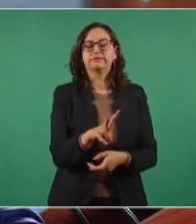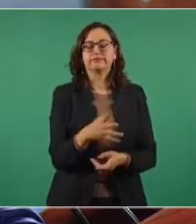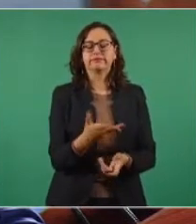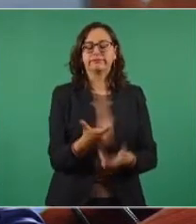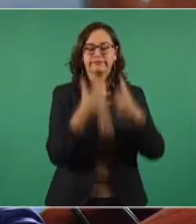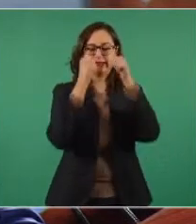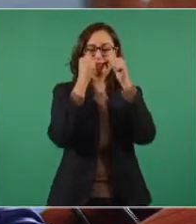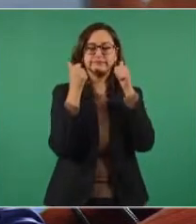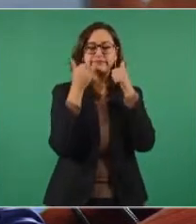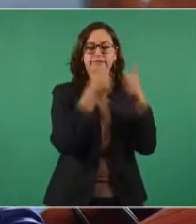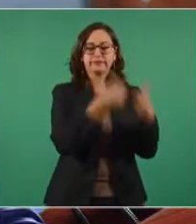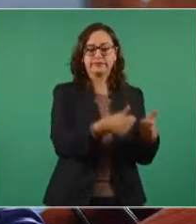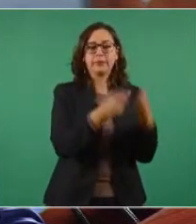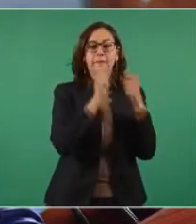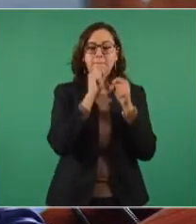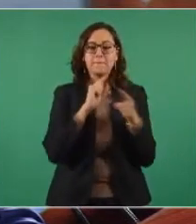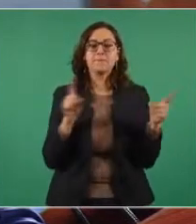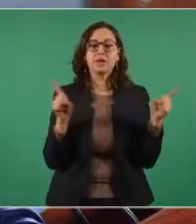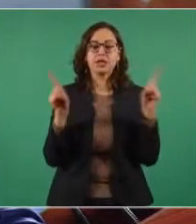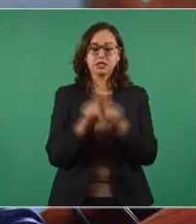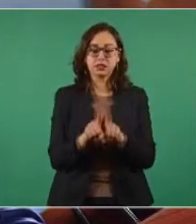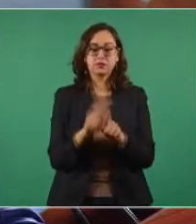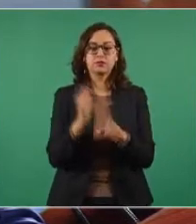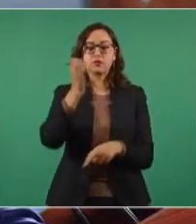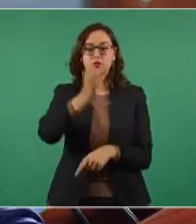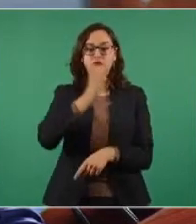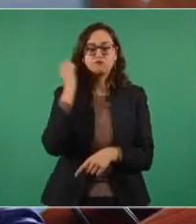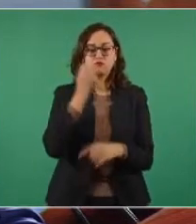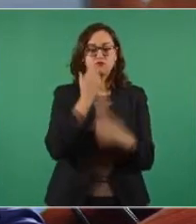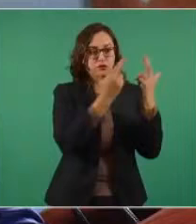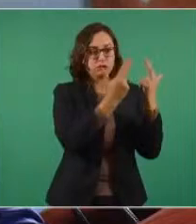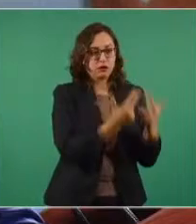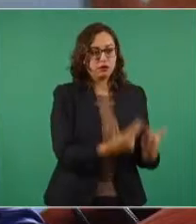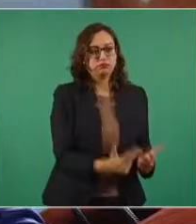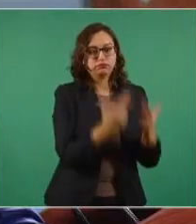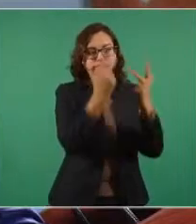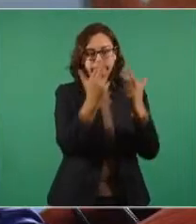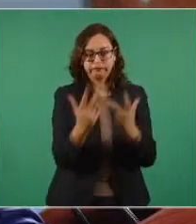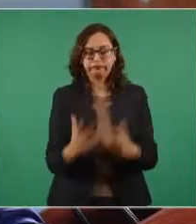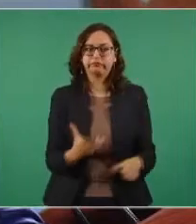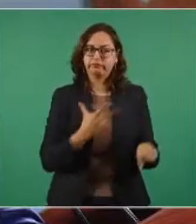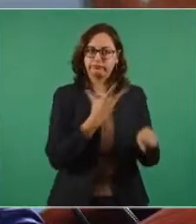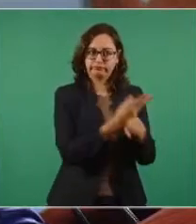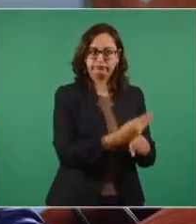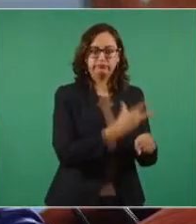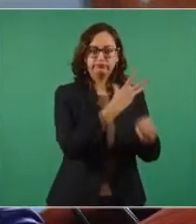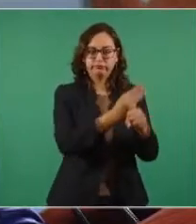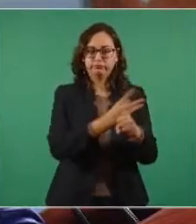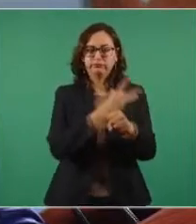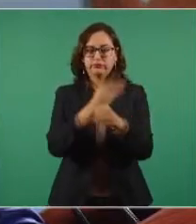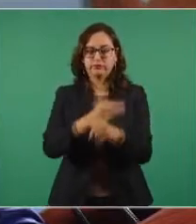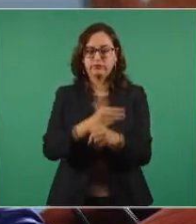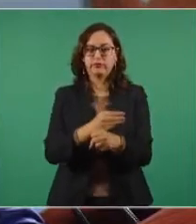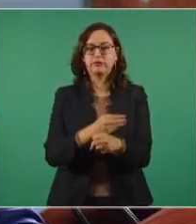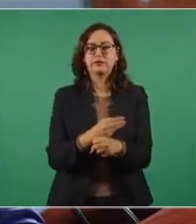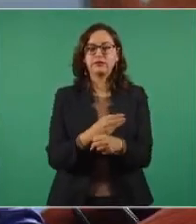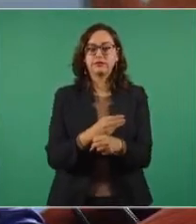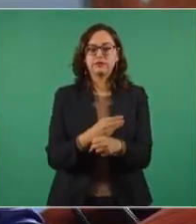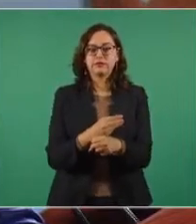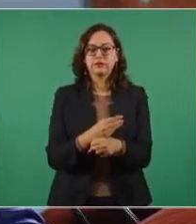vamos a atender las escuelas que fueron dañadas y lo vamos a hacer